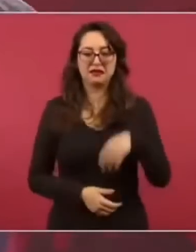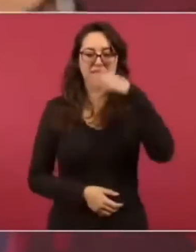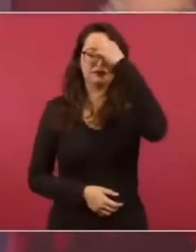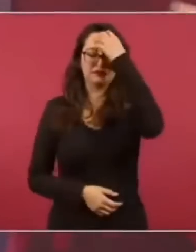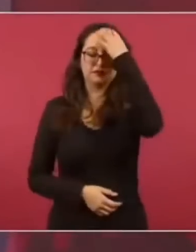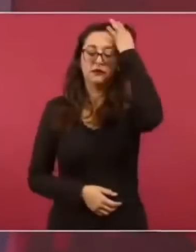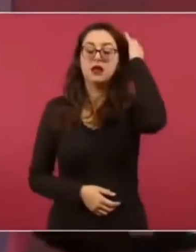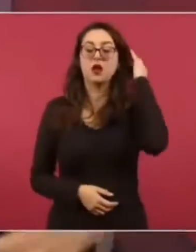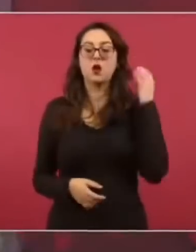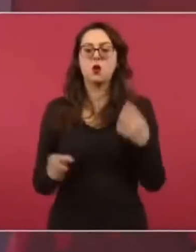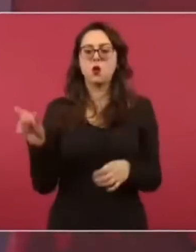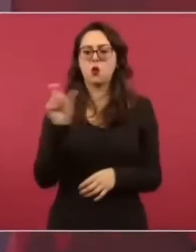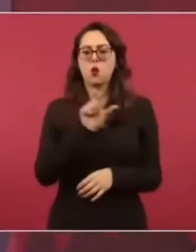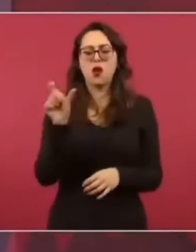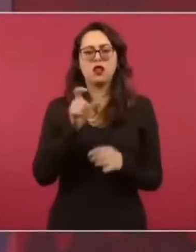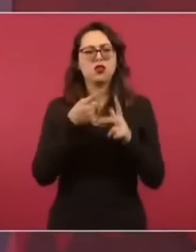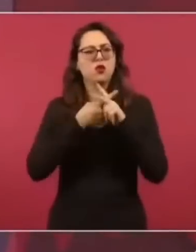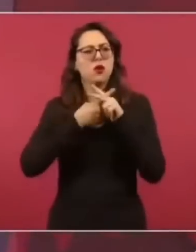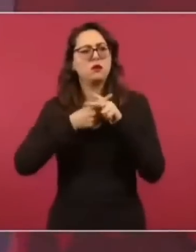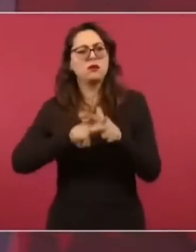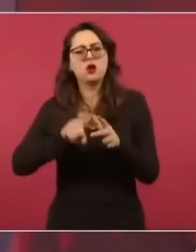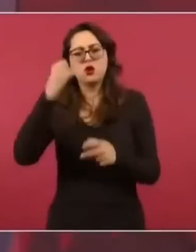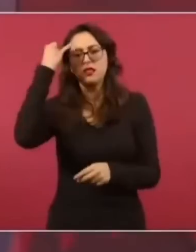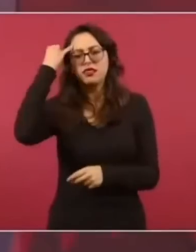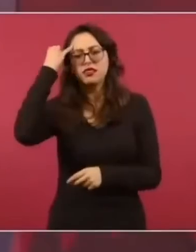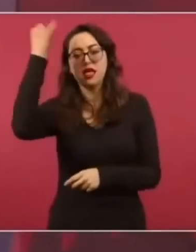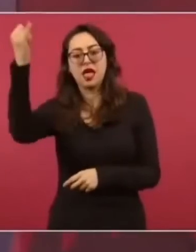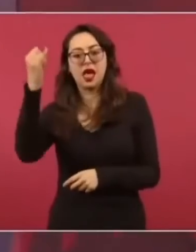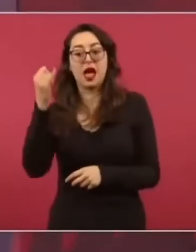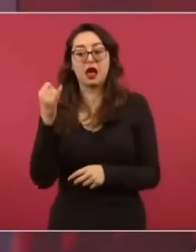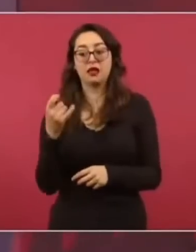la subordinación de los poderes,